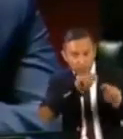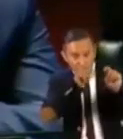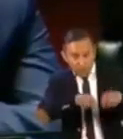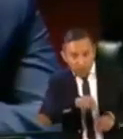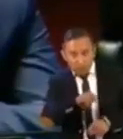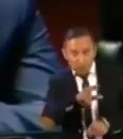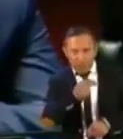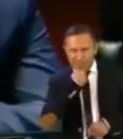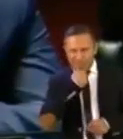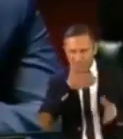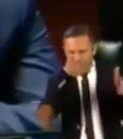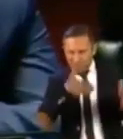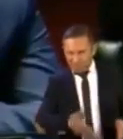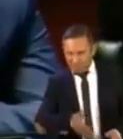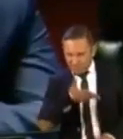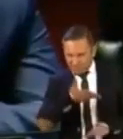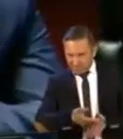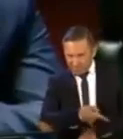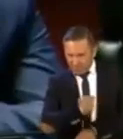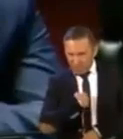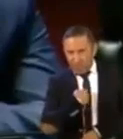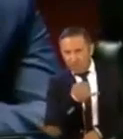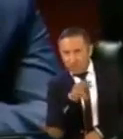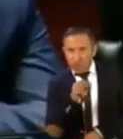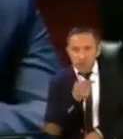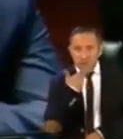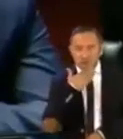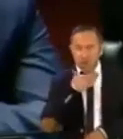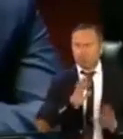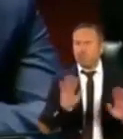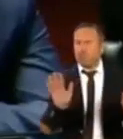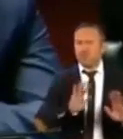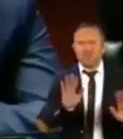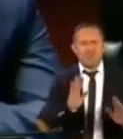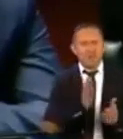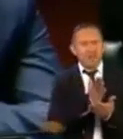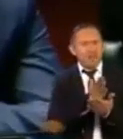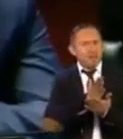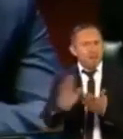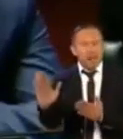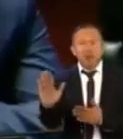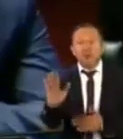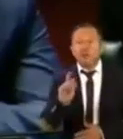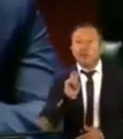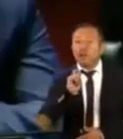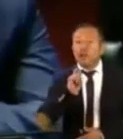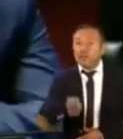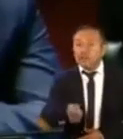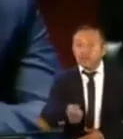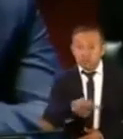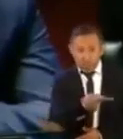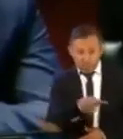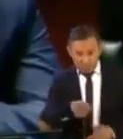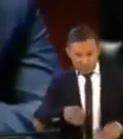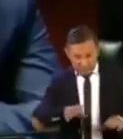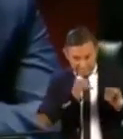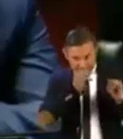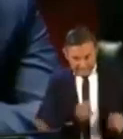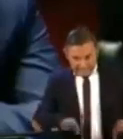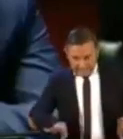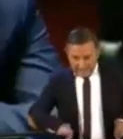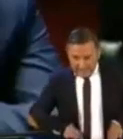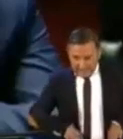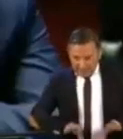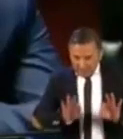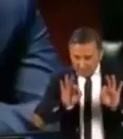señor. Lo que estoy viendo es que no reúne los requisitos de idoneidad para desempeñar